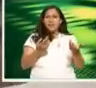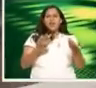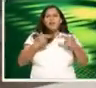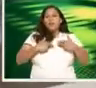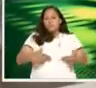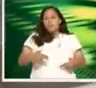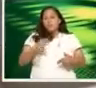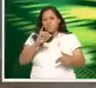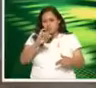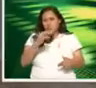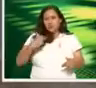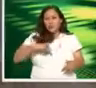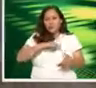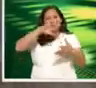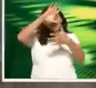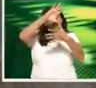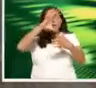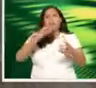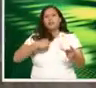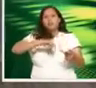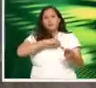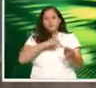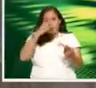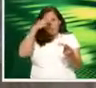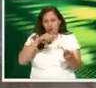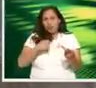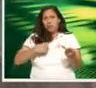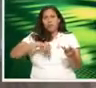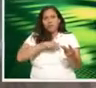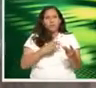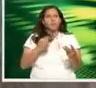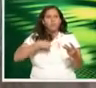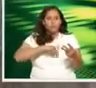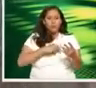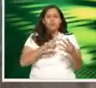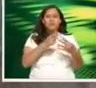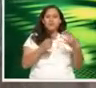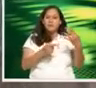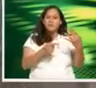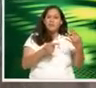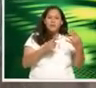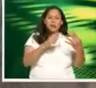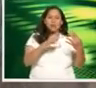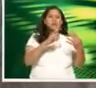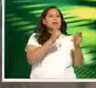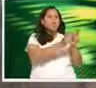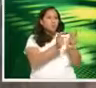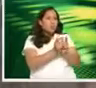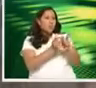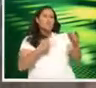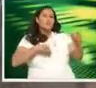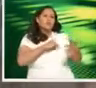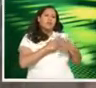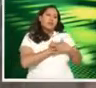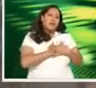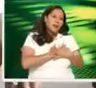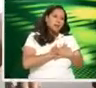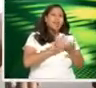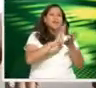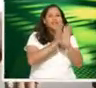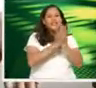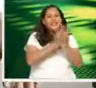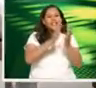seres humanos, nosotros los latinoamericanos, nosotros los mexicanos. Y después ya puedes irte a grupos, ¿no? Nosotros los amantes de la torta de